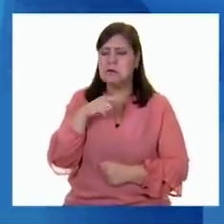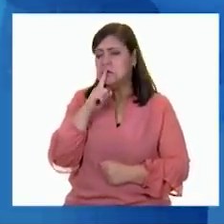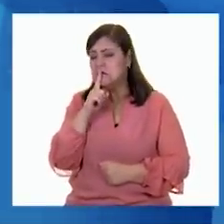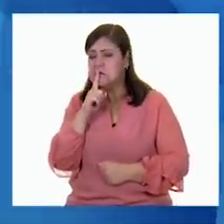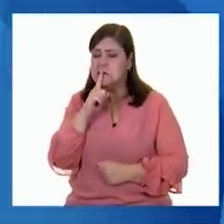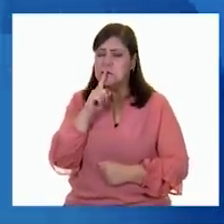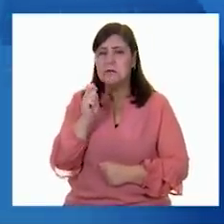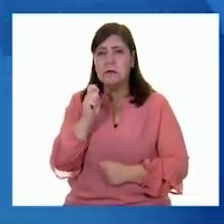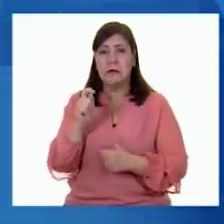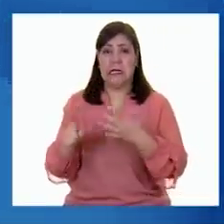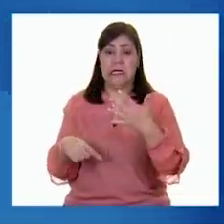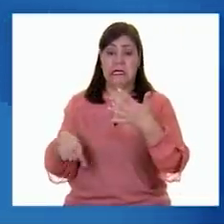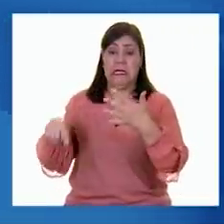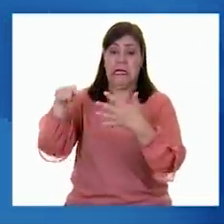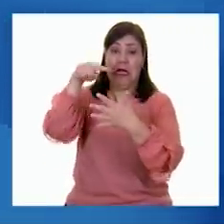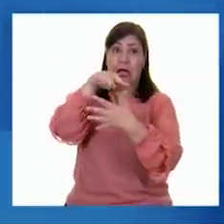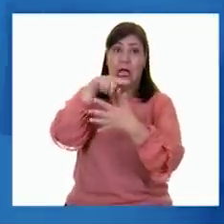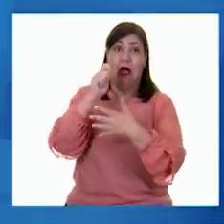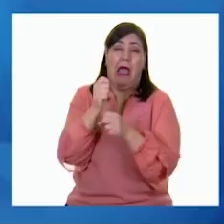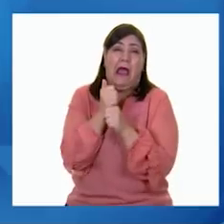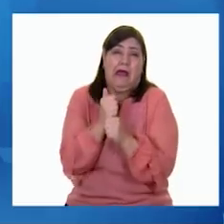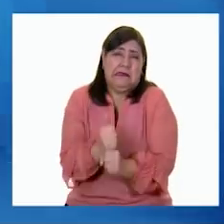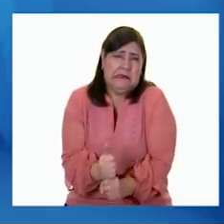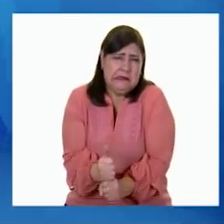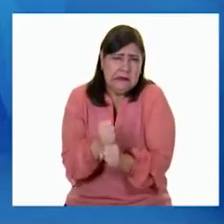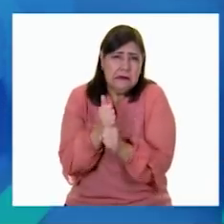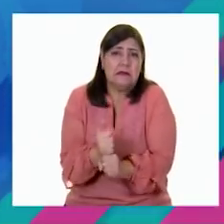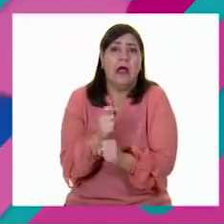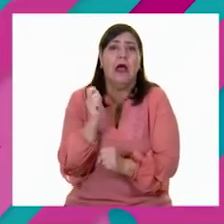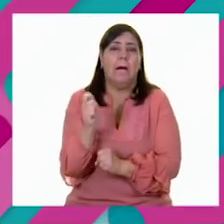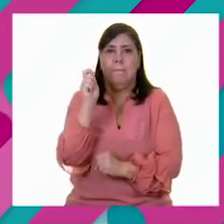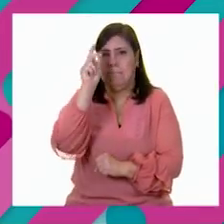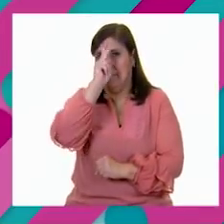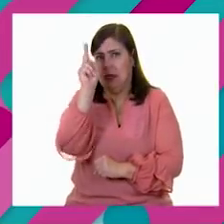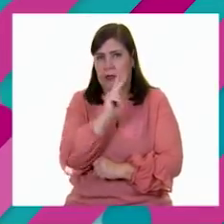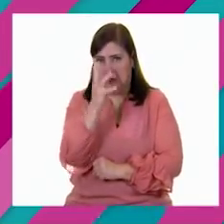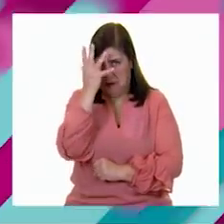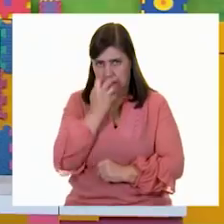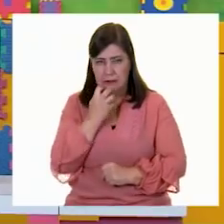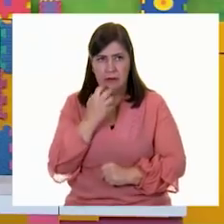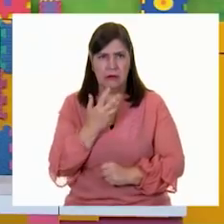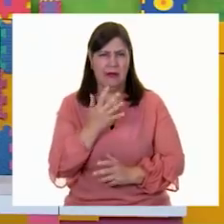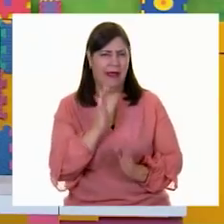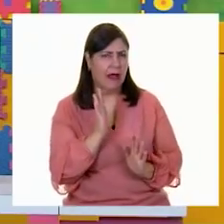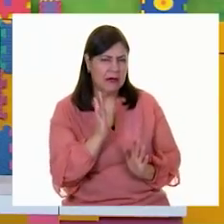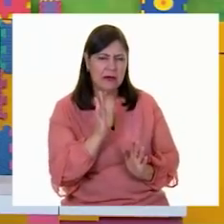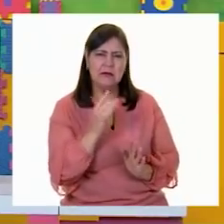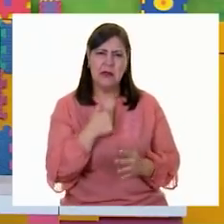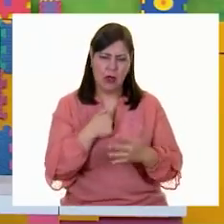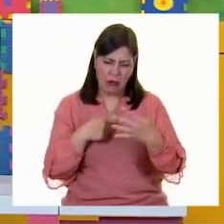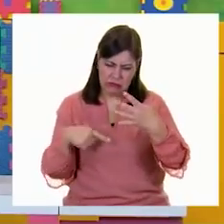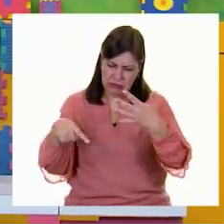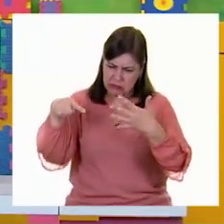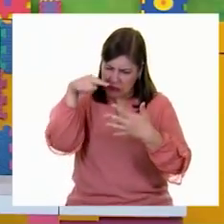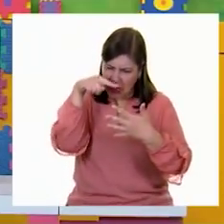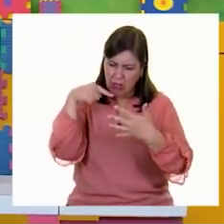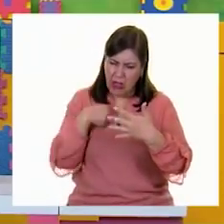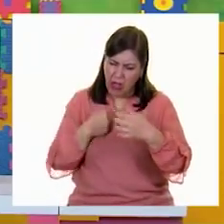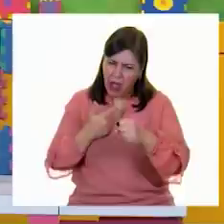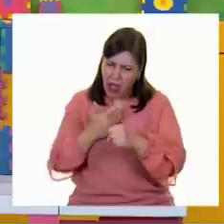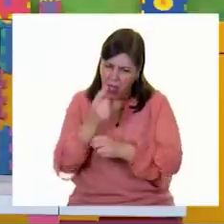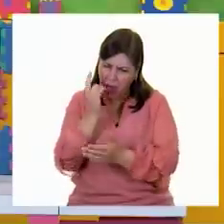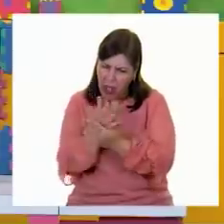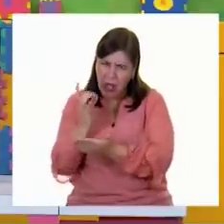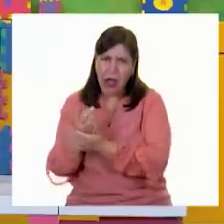la agonía es un grado mayor de la tristeza. Pero, ¿de qué me sirve identificar la tristeza,